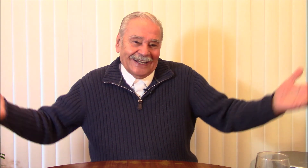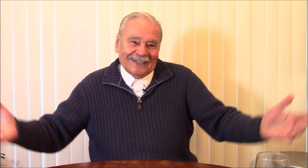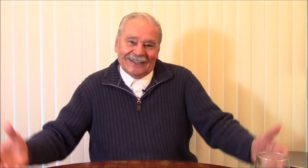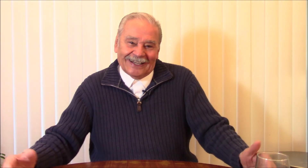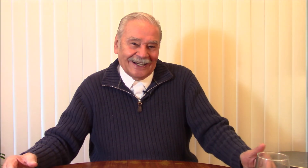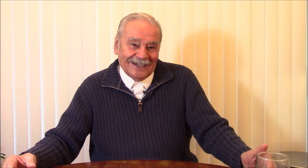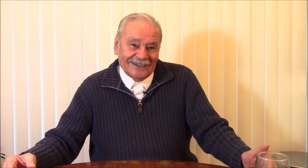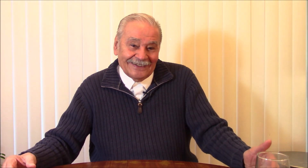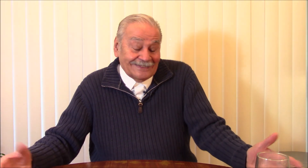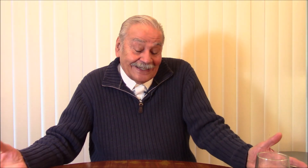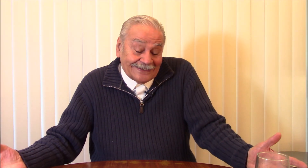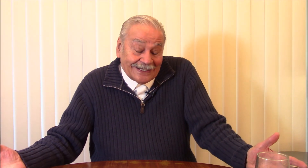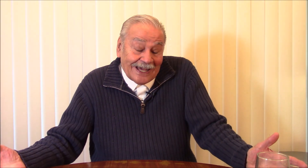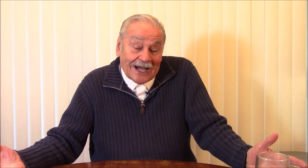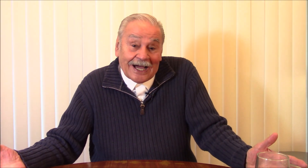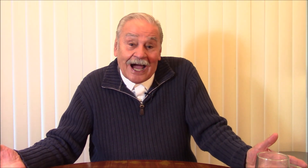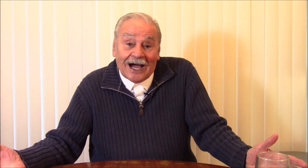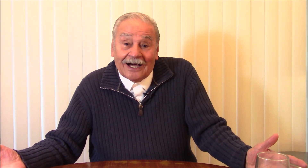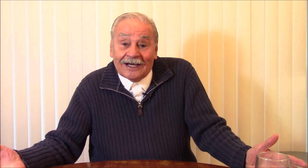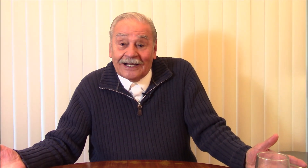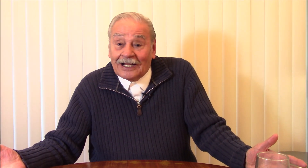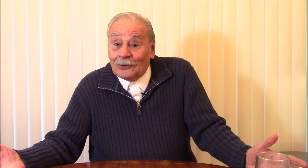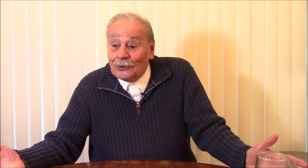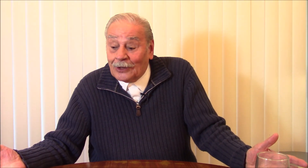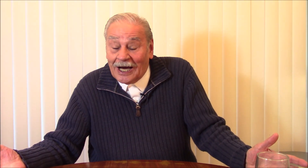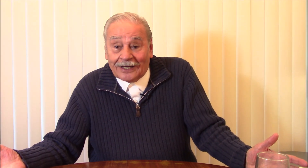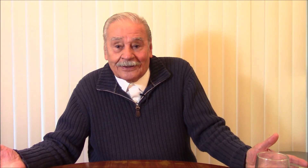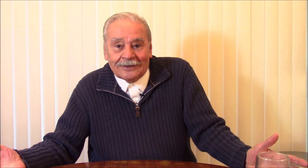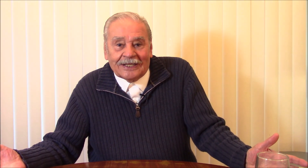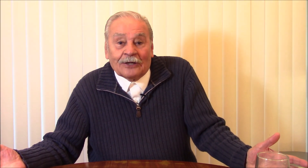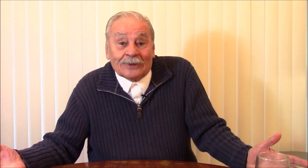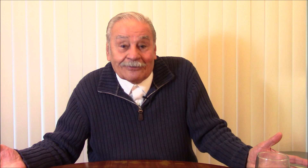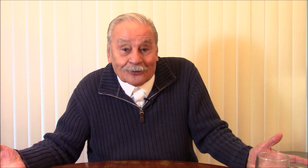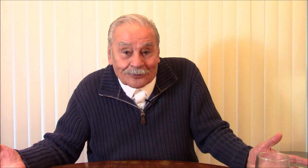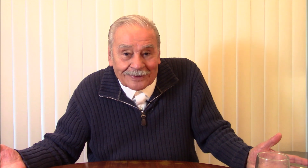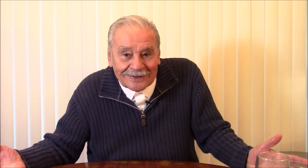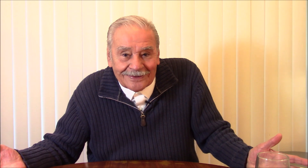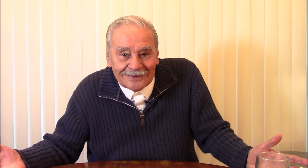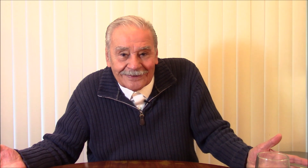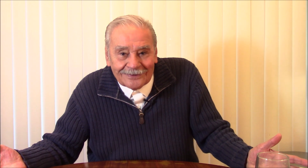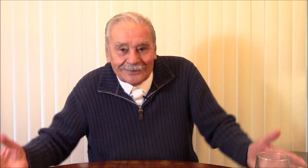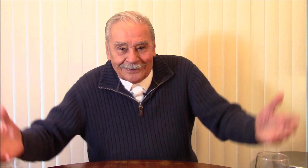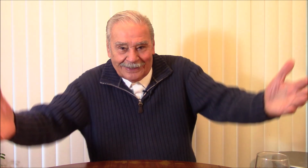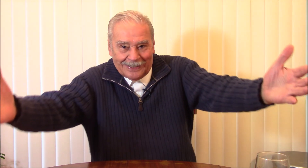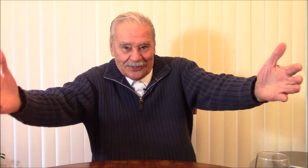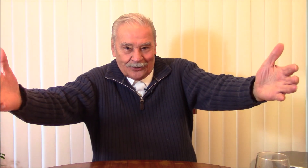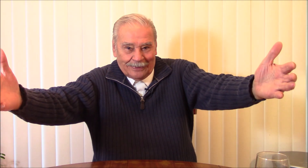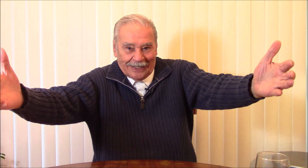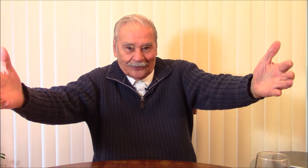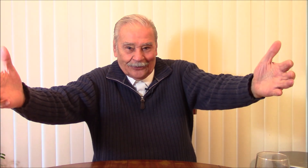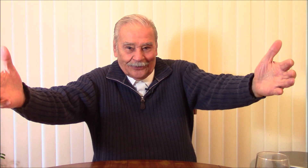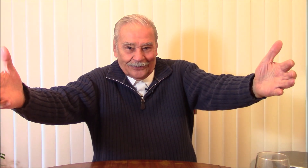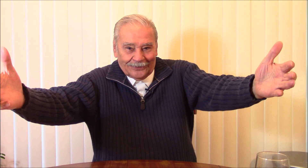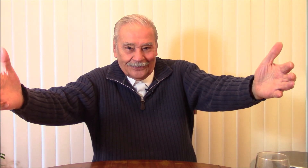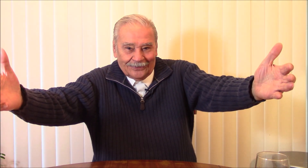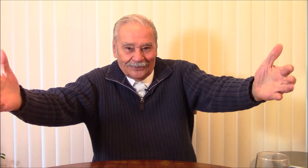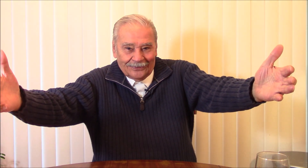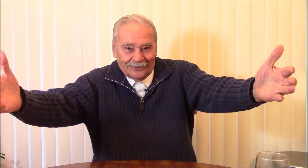quieren que les diga? Estaré acá, en algún lugar, de alguna forma. Un abrazo para todos.